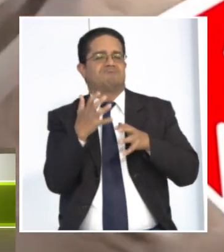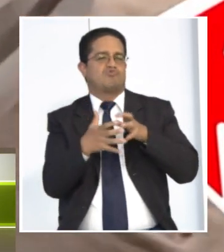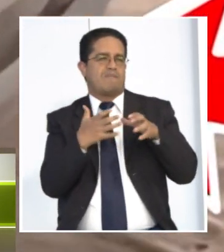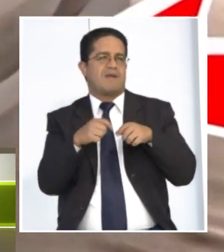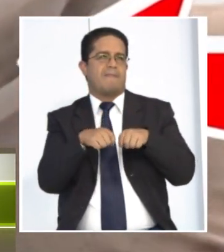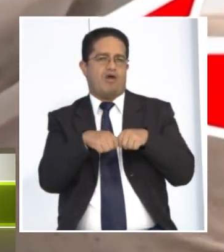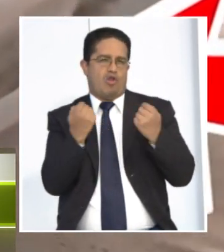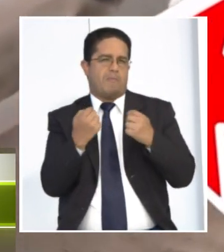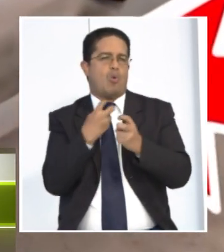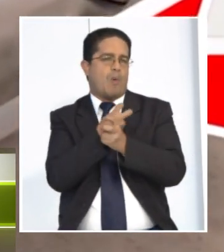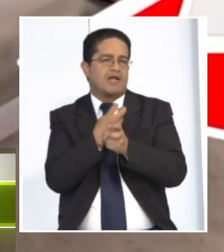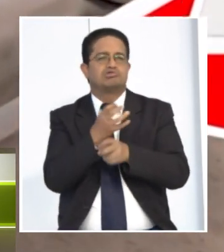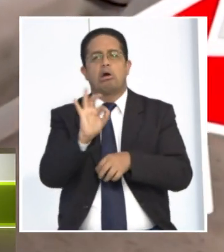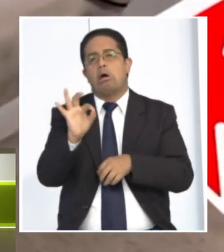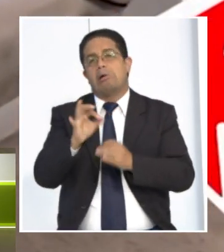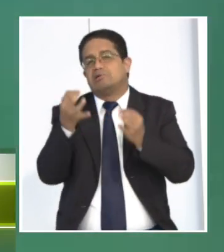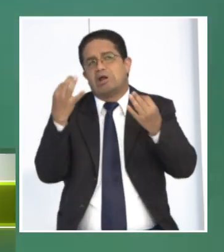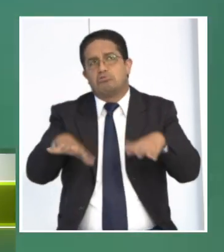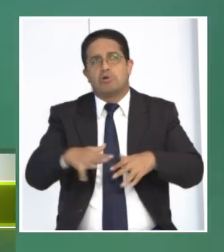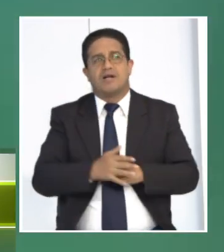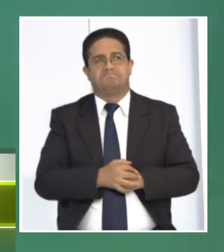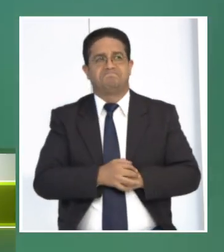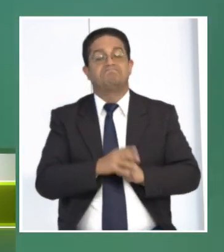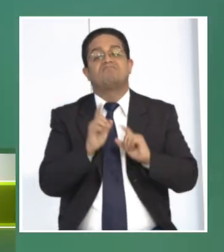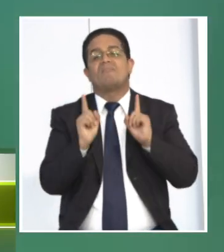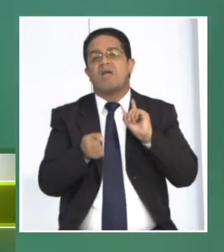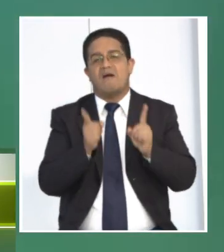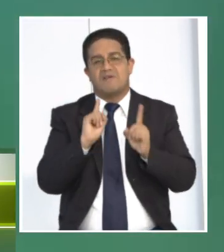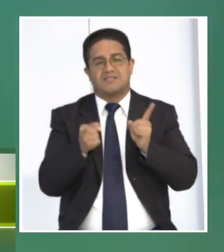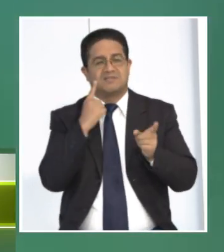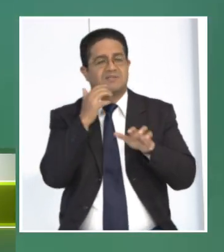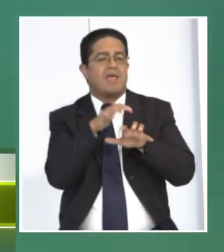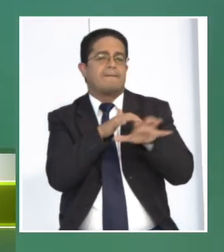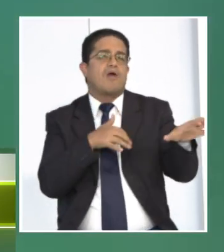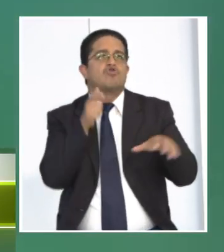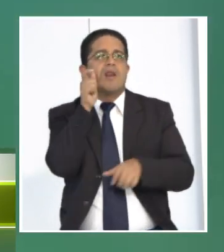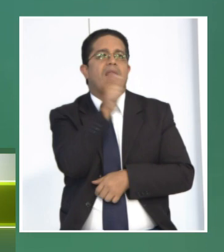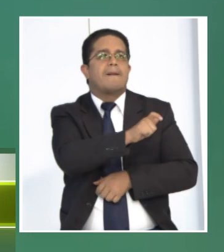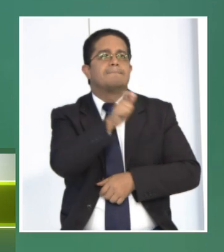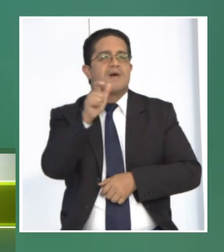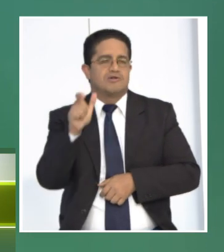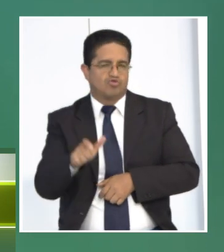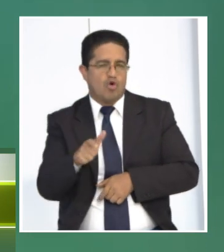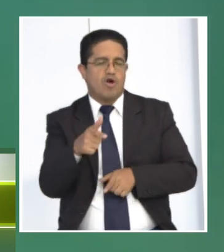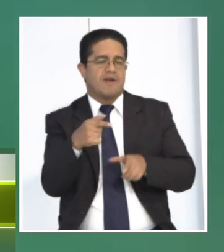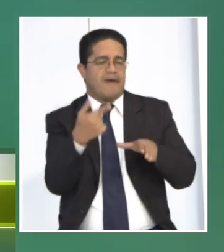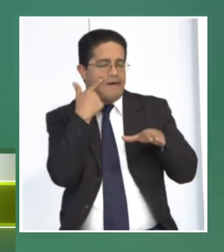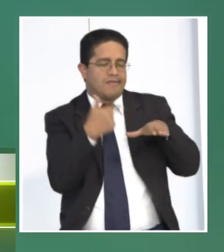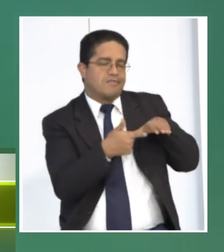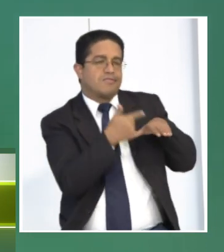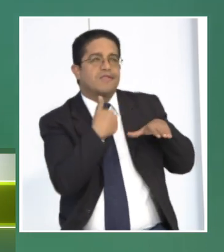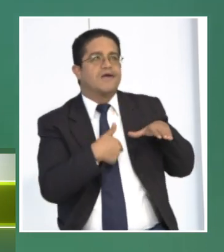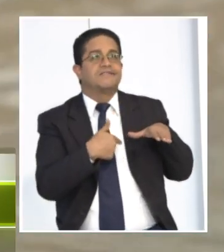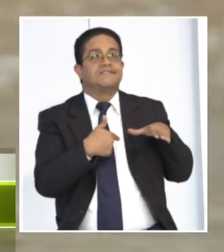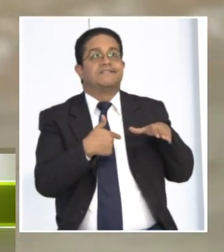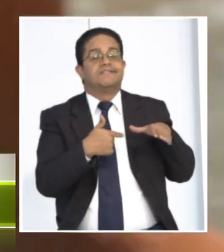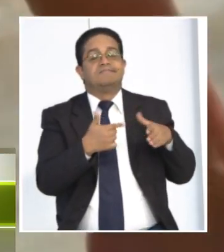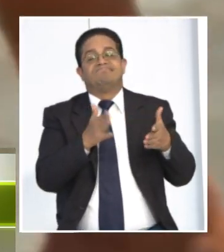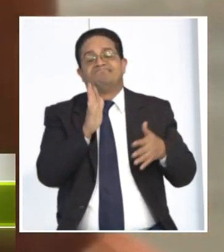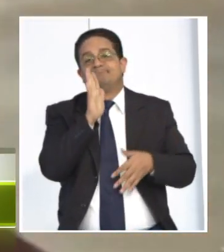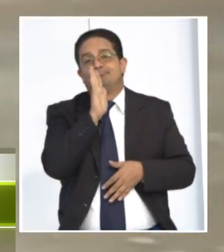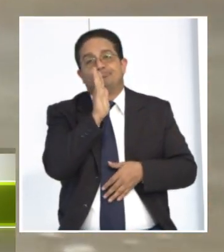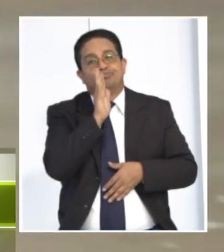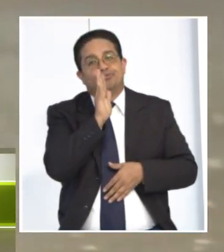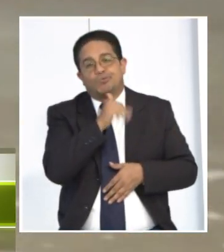un desgaste natural. Generalmente, la mayoría de los individuos con esta alteración no suele tener mayor